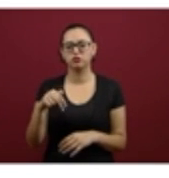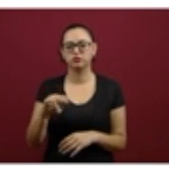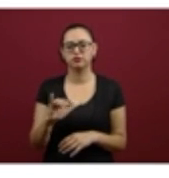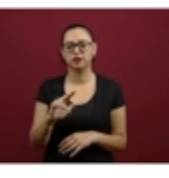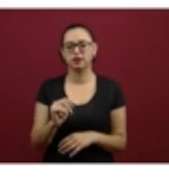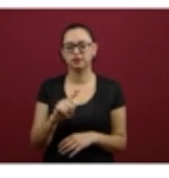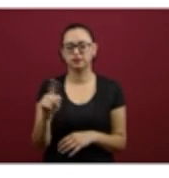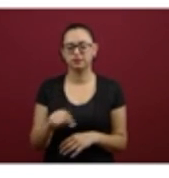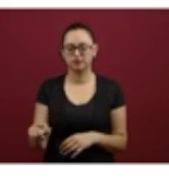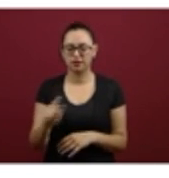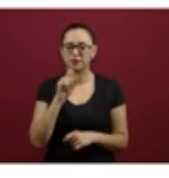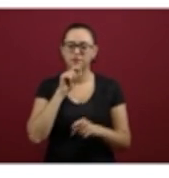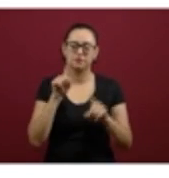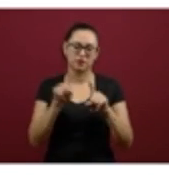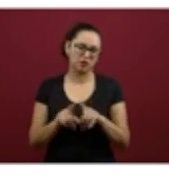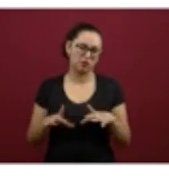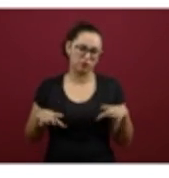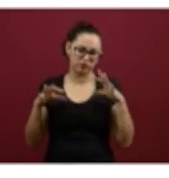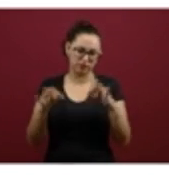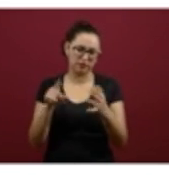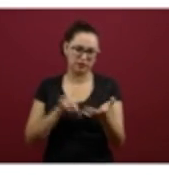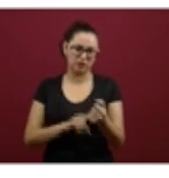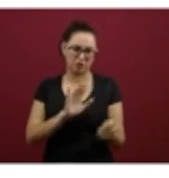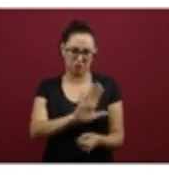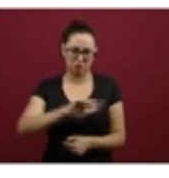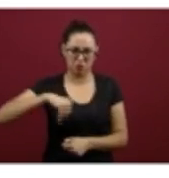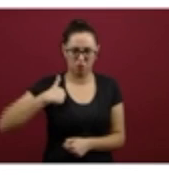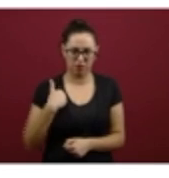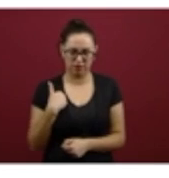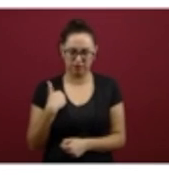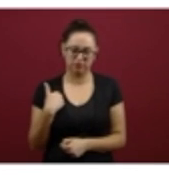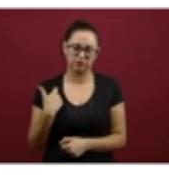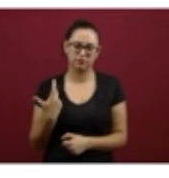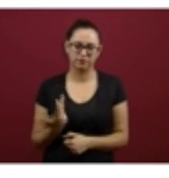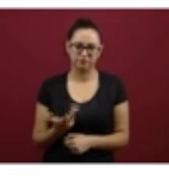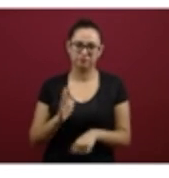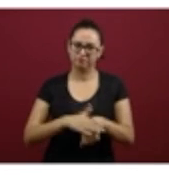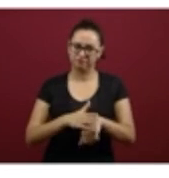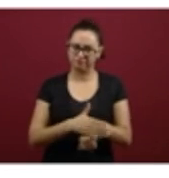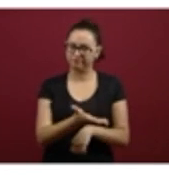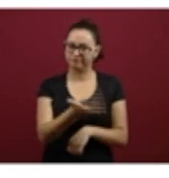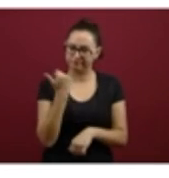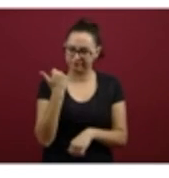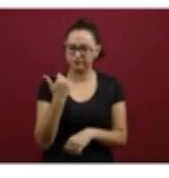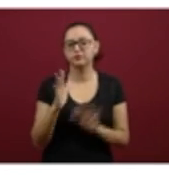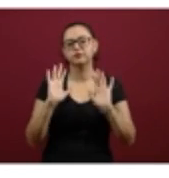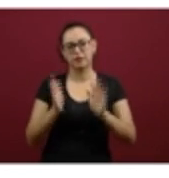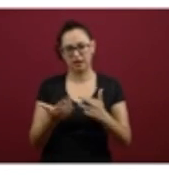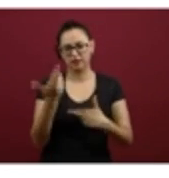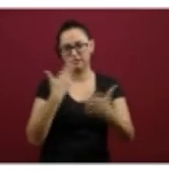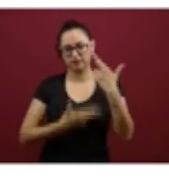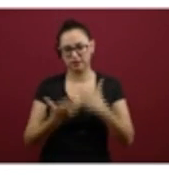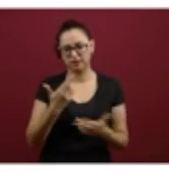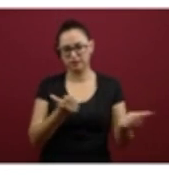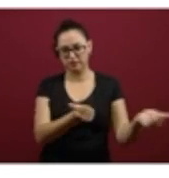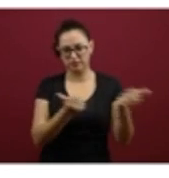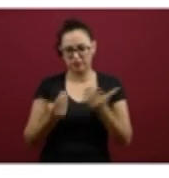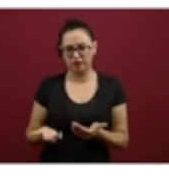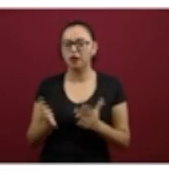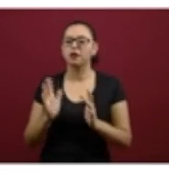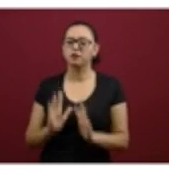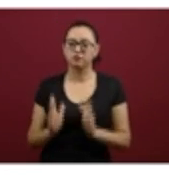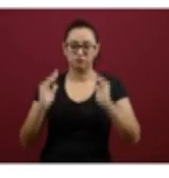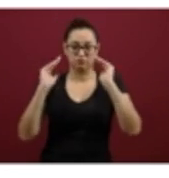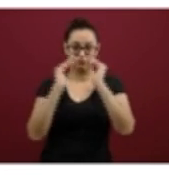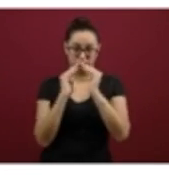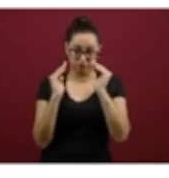fundación de la CNC la tenía en depositaría. Ya se la solicitamos, nos la han devuelto, y esta también, pues, es una